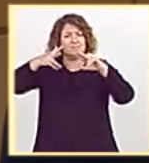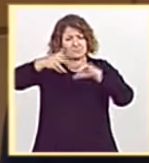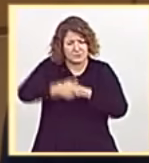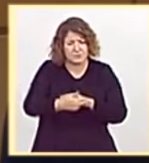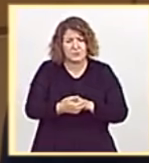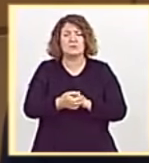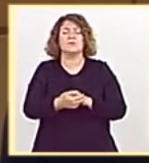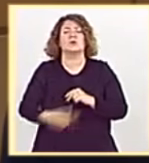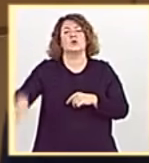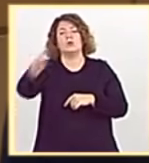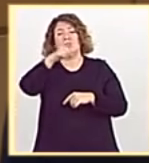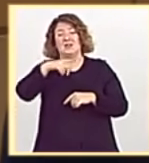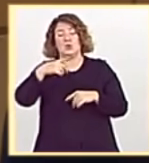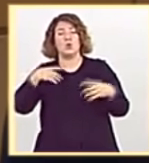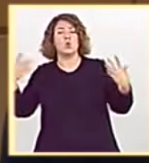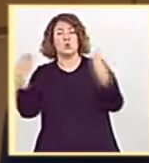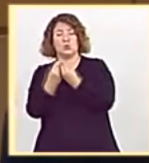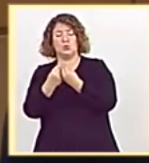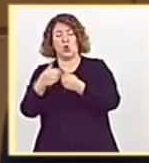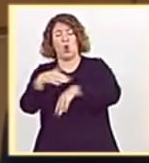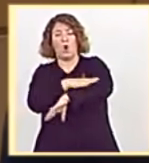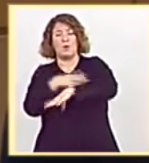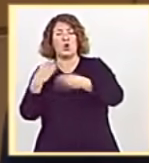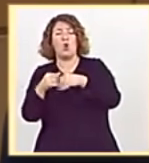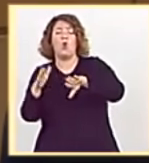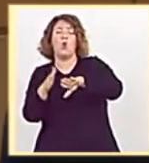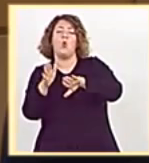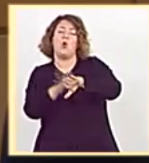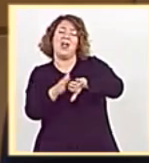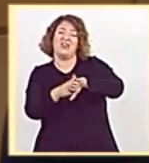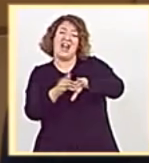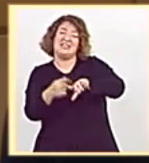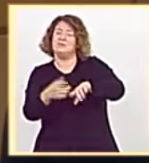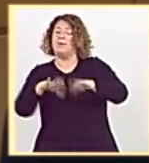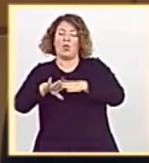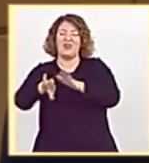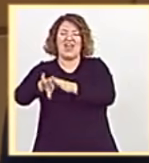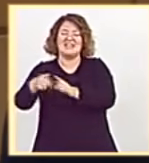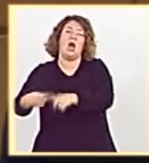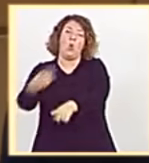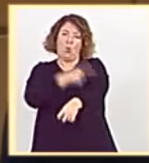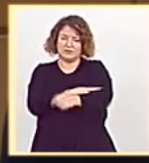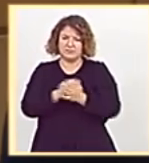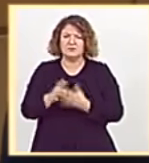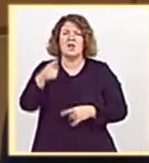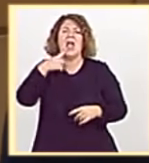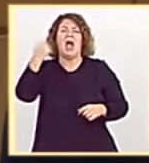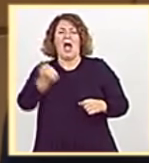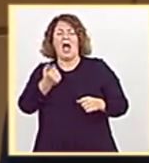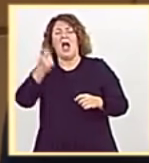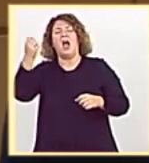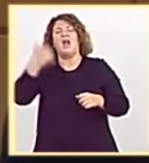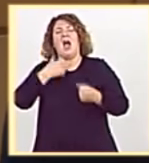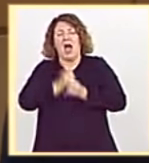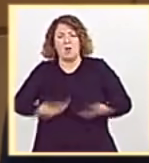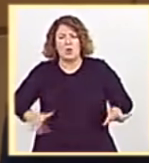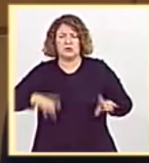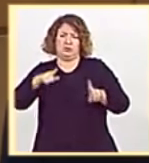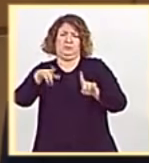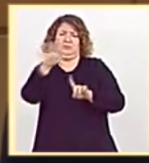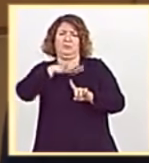Ustedes que gobiernan con la ultraderecha. Ustedes que cuestionan el derecho al aborto. Ustedes que criminalizan el 8 de marzo. Al